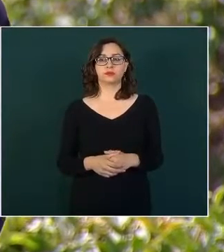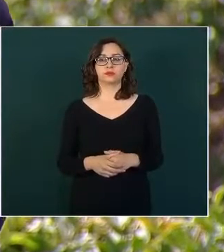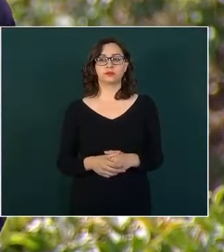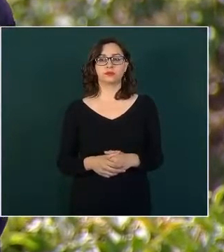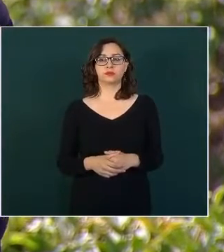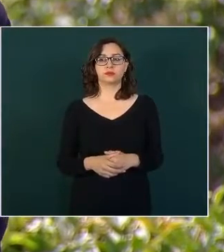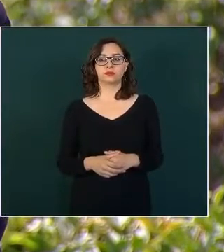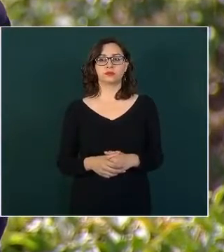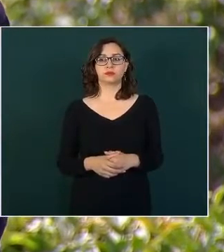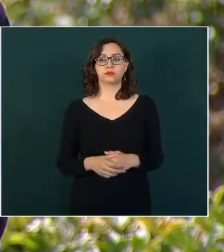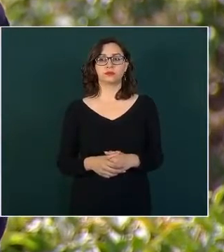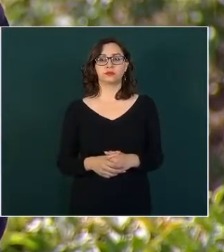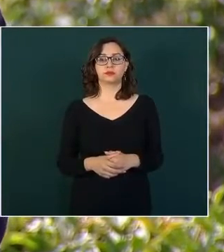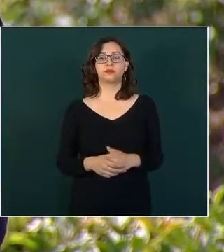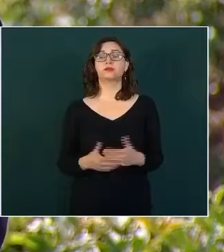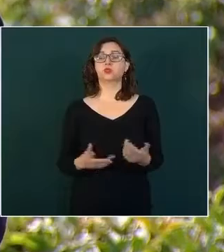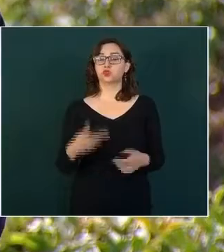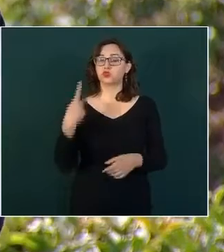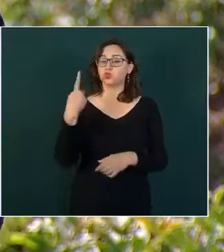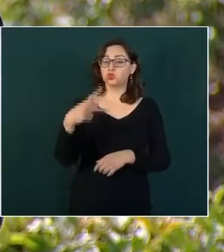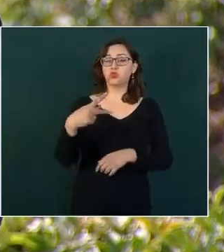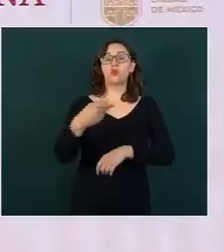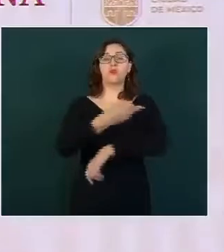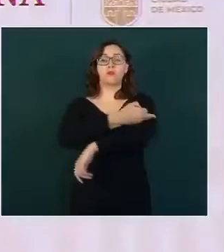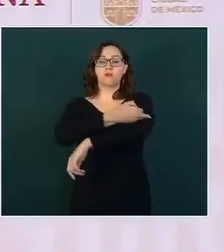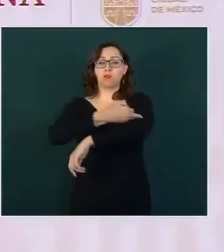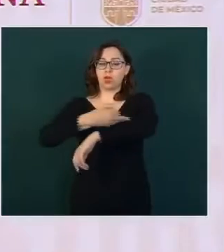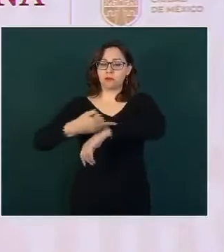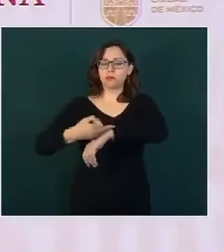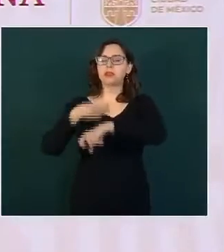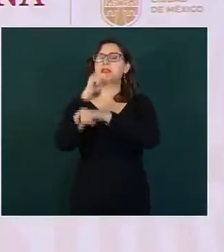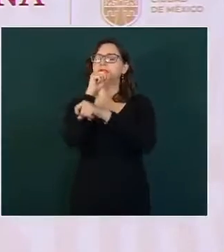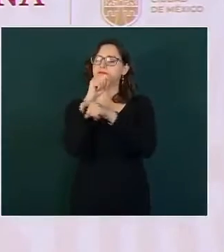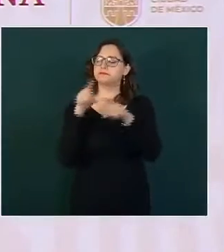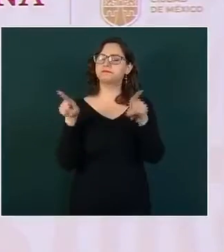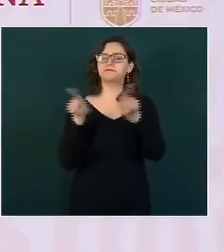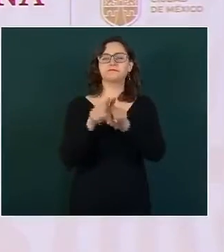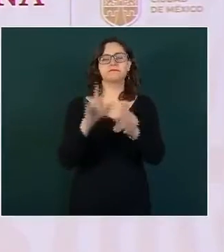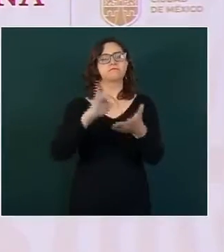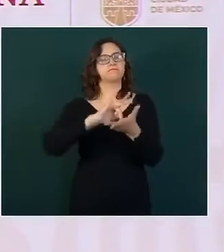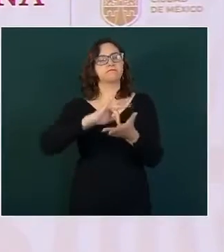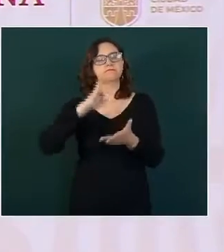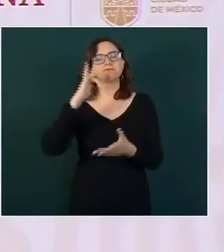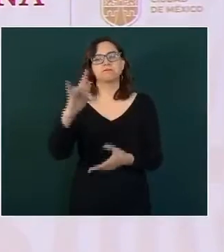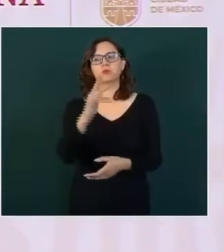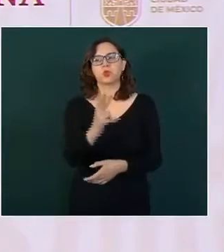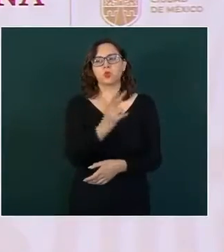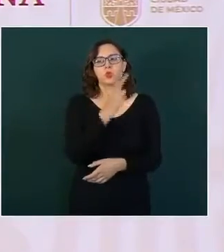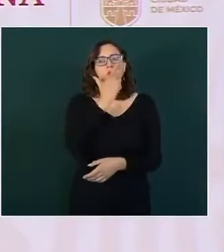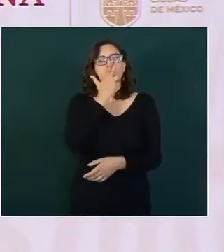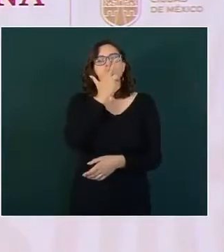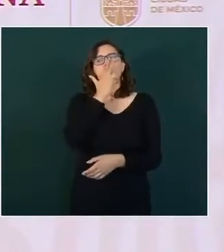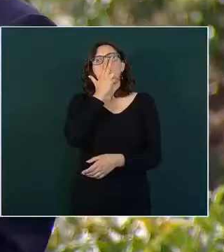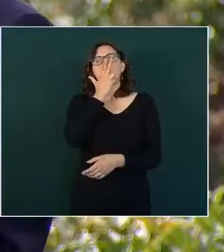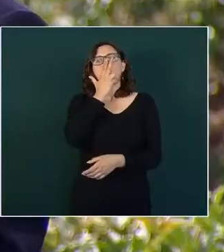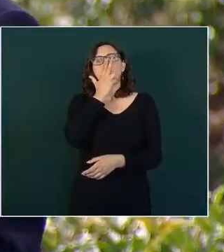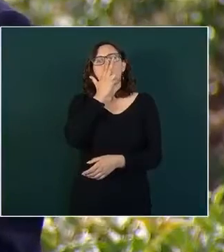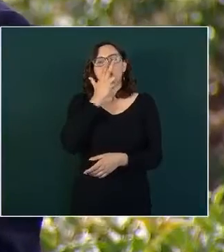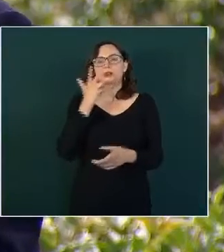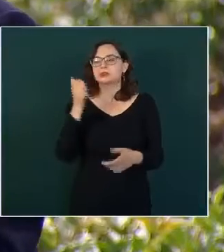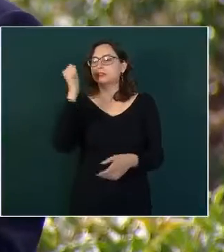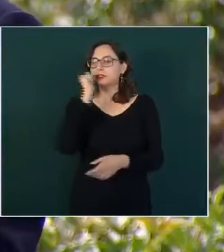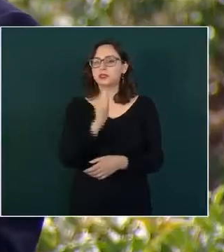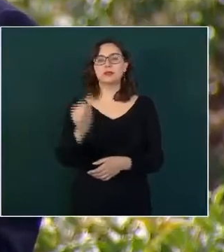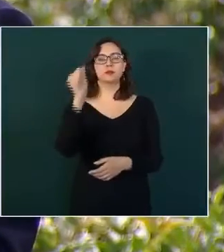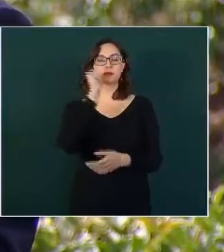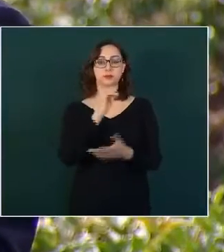Gracias a sus estimadas familias, que son una fuente constante de